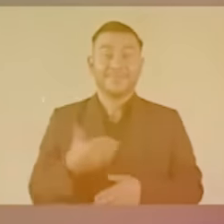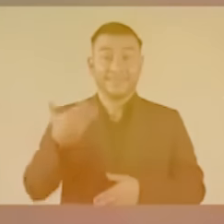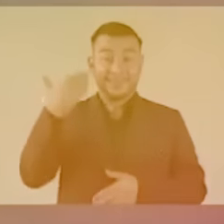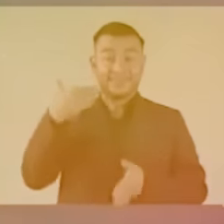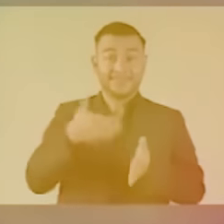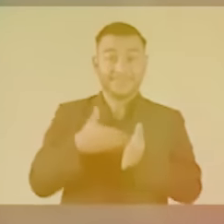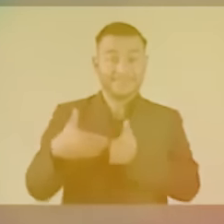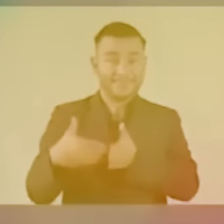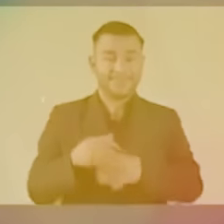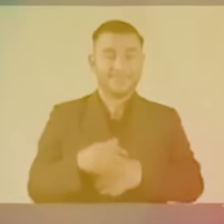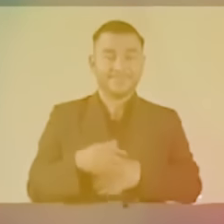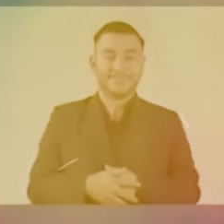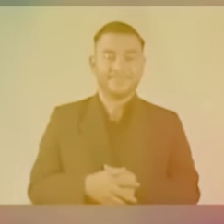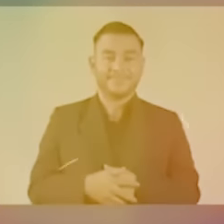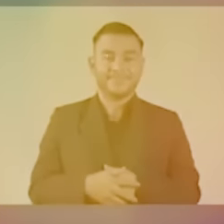Antes de iniciar,